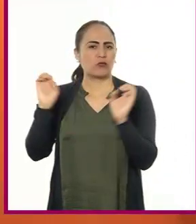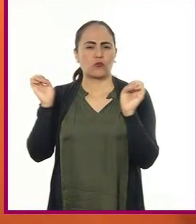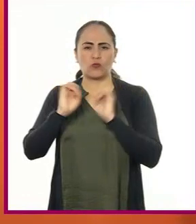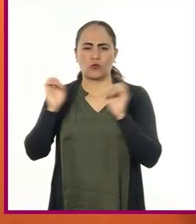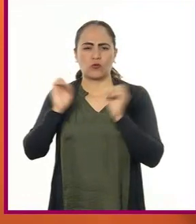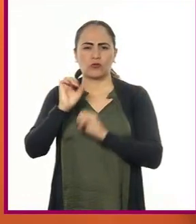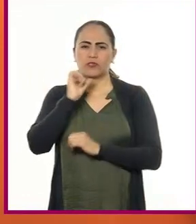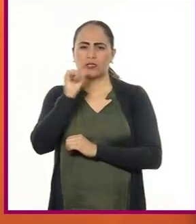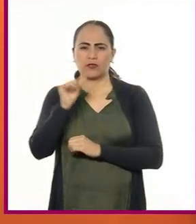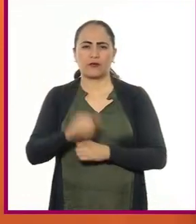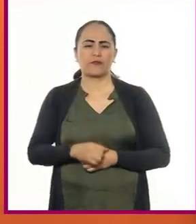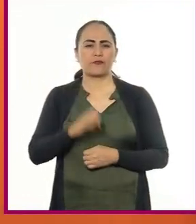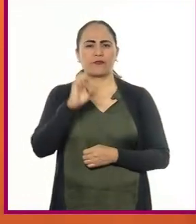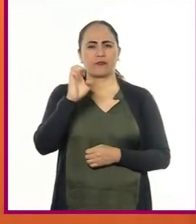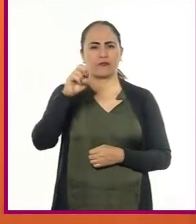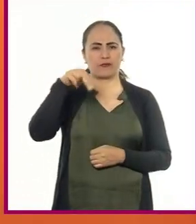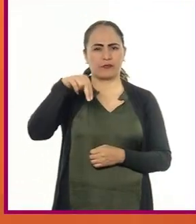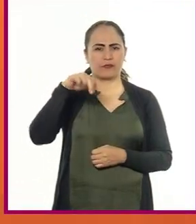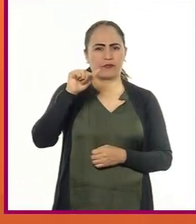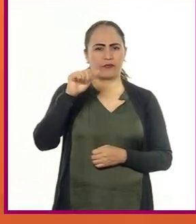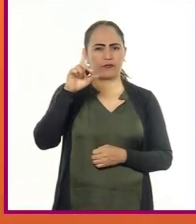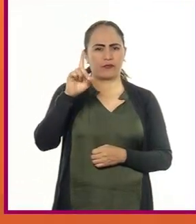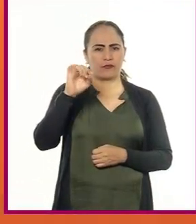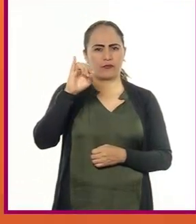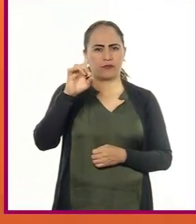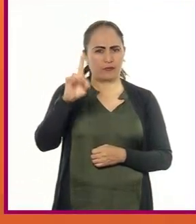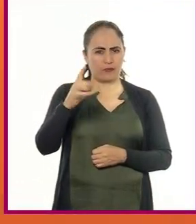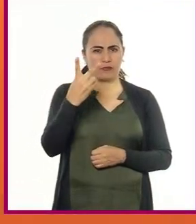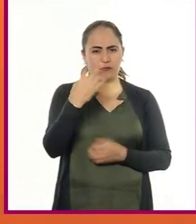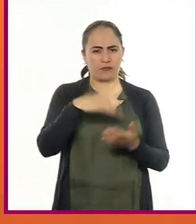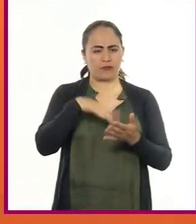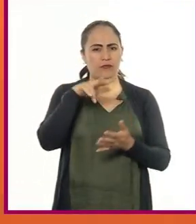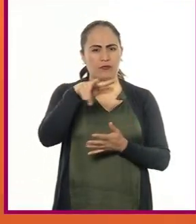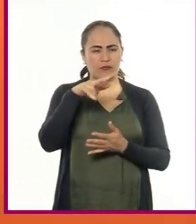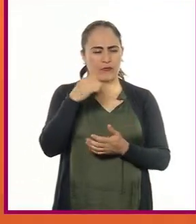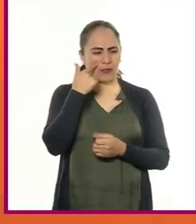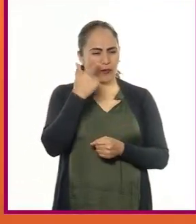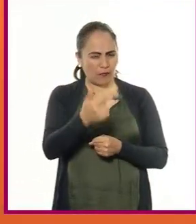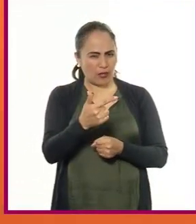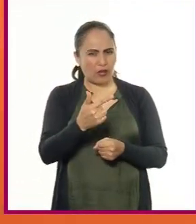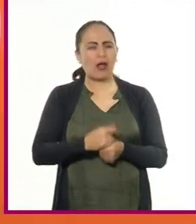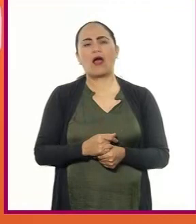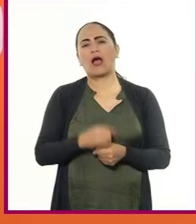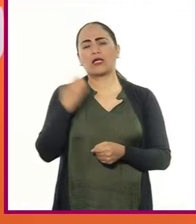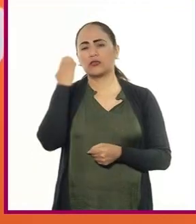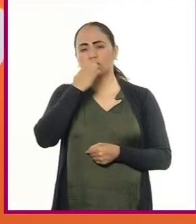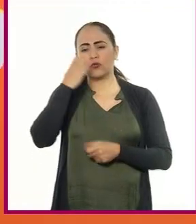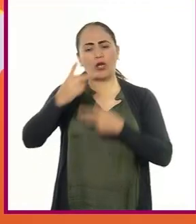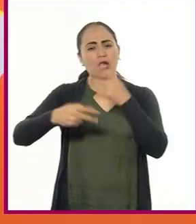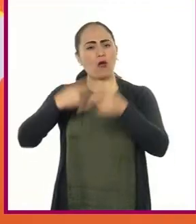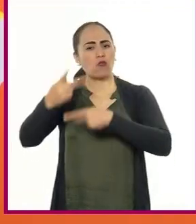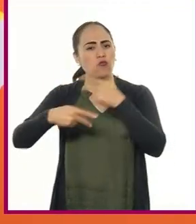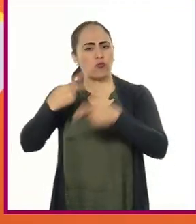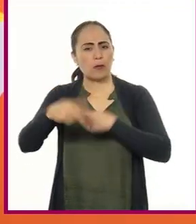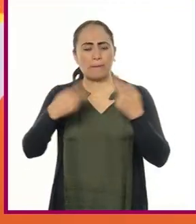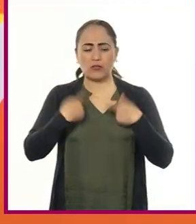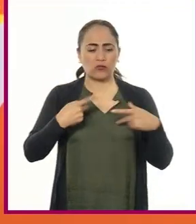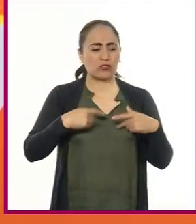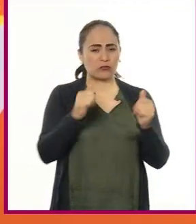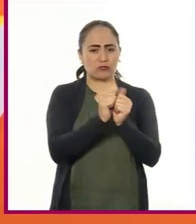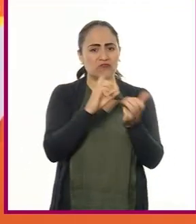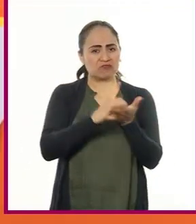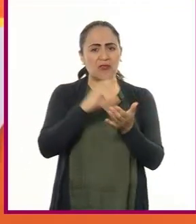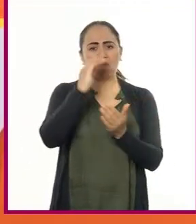Los datos de la ENADIT 2018 muestran una menor asistencia escolar en la población con